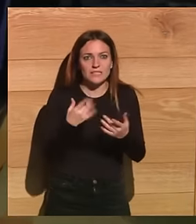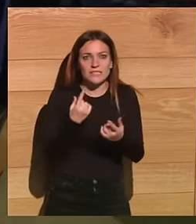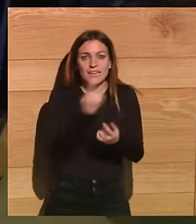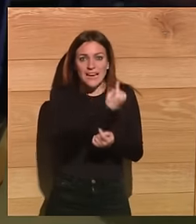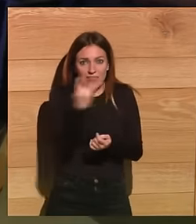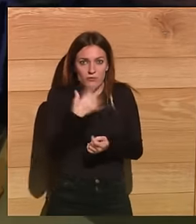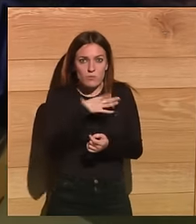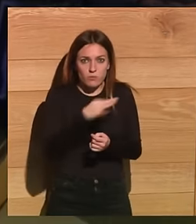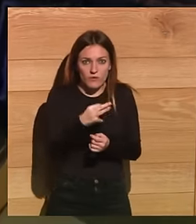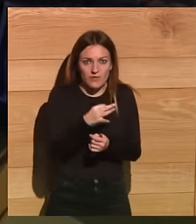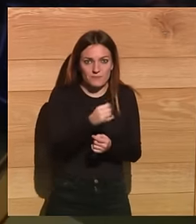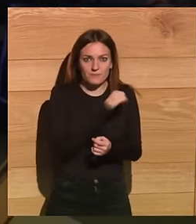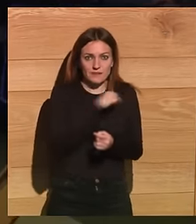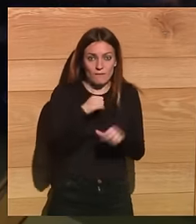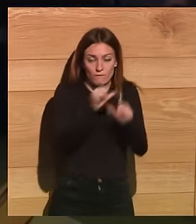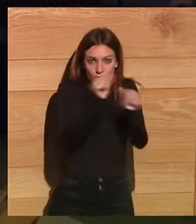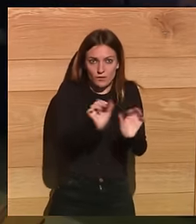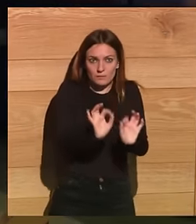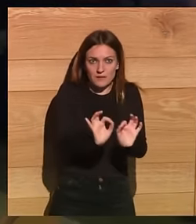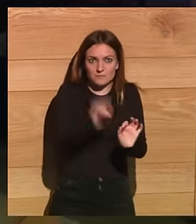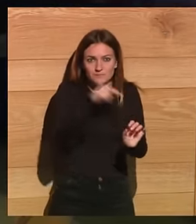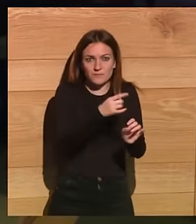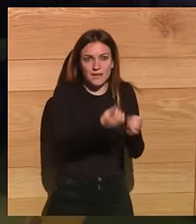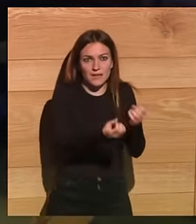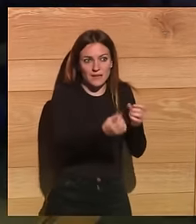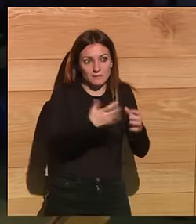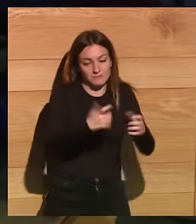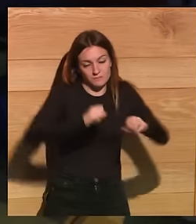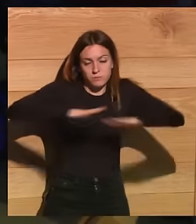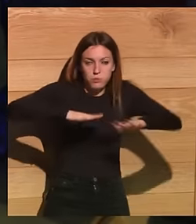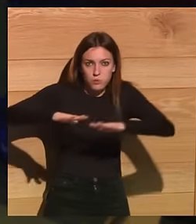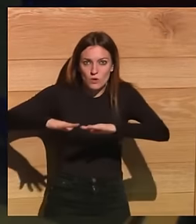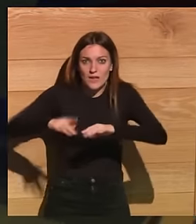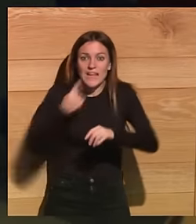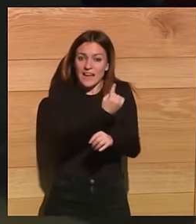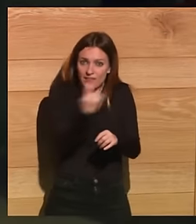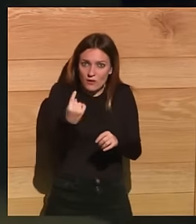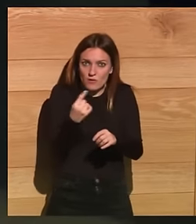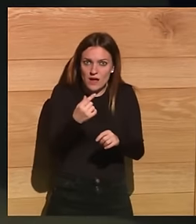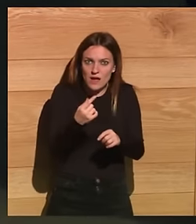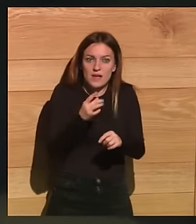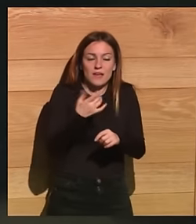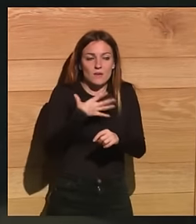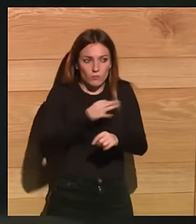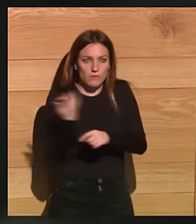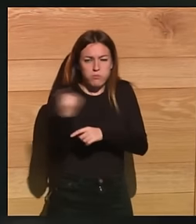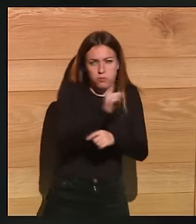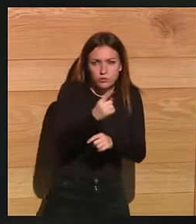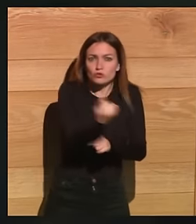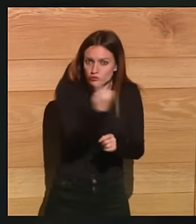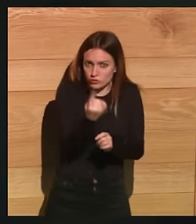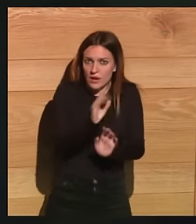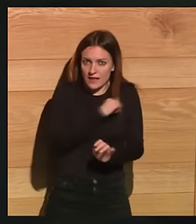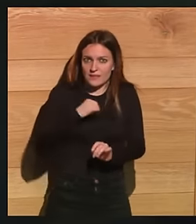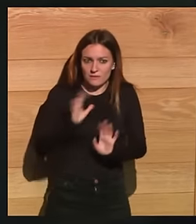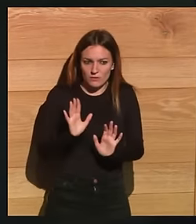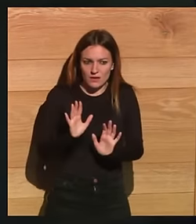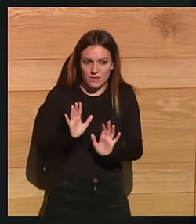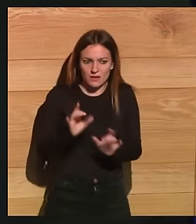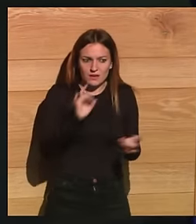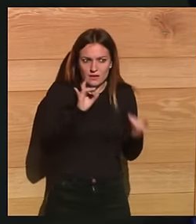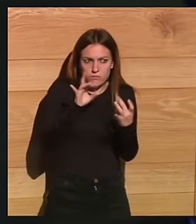activar de manera independiente, y creemos que todas juntas crean señales. Esto es una imagen de un cerebro